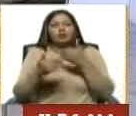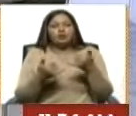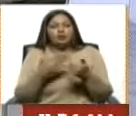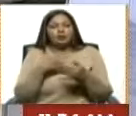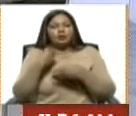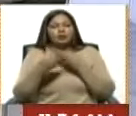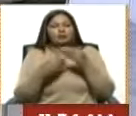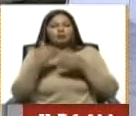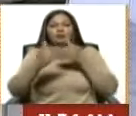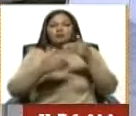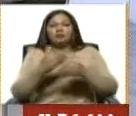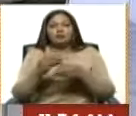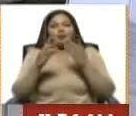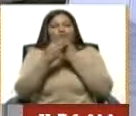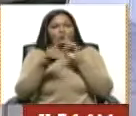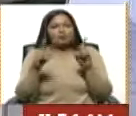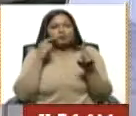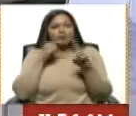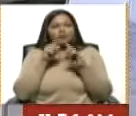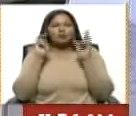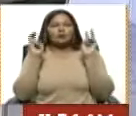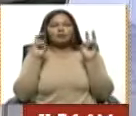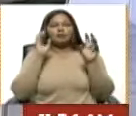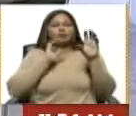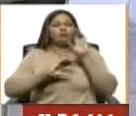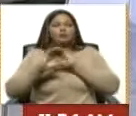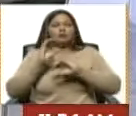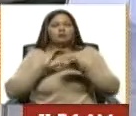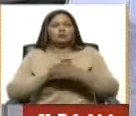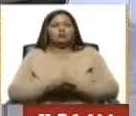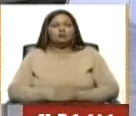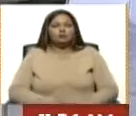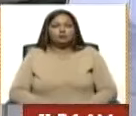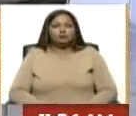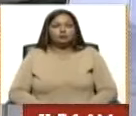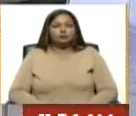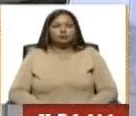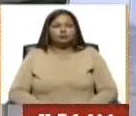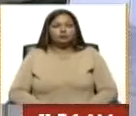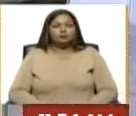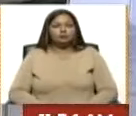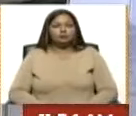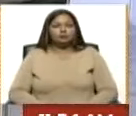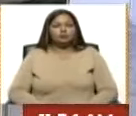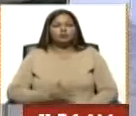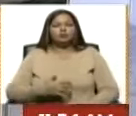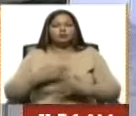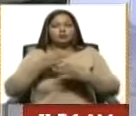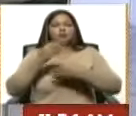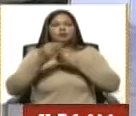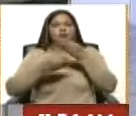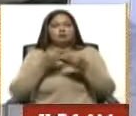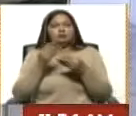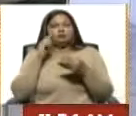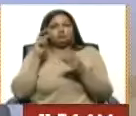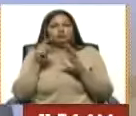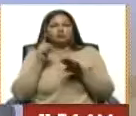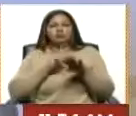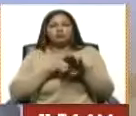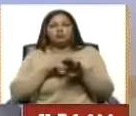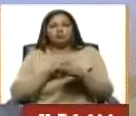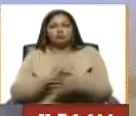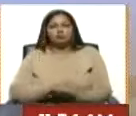un zarpazo a la democracia, con respecto al tema comunicacional, ¿cómo poder romper eso que intentaron hacer a la luz del tiempo? En esa